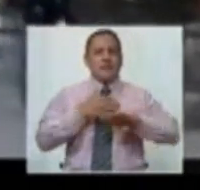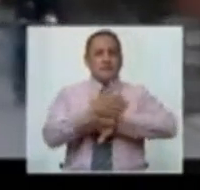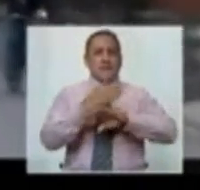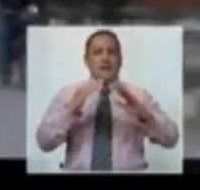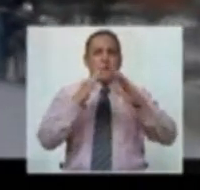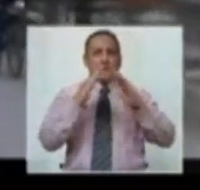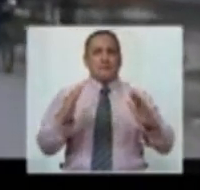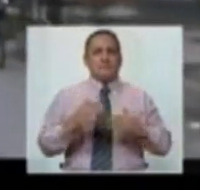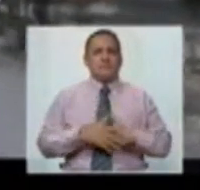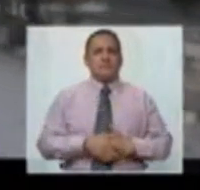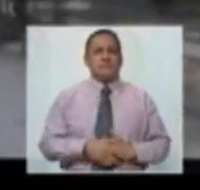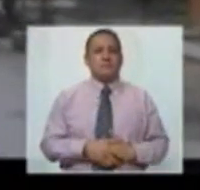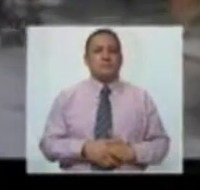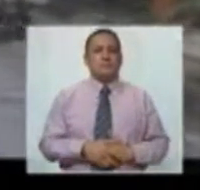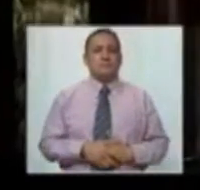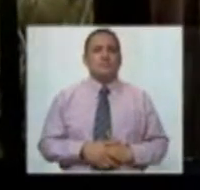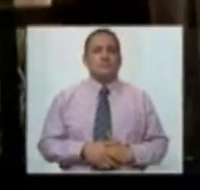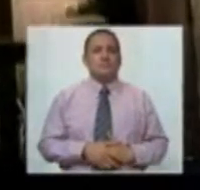ingreso a la urbanización.